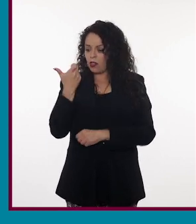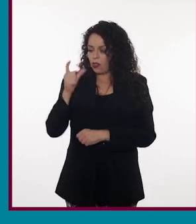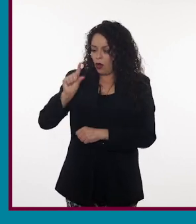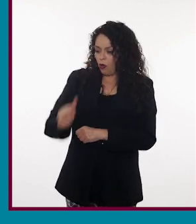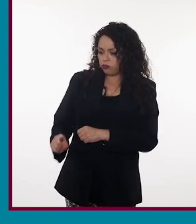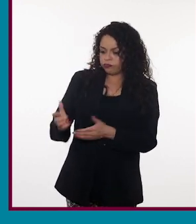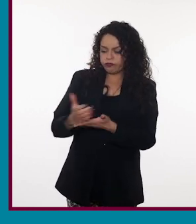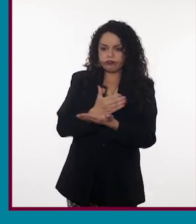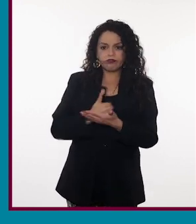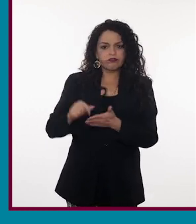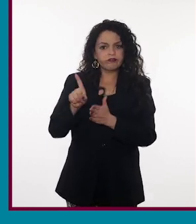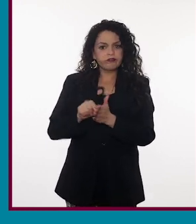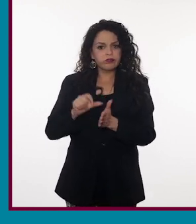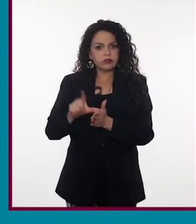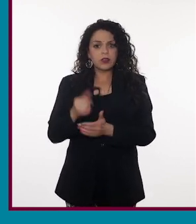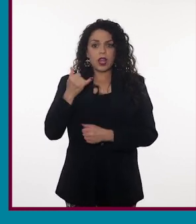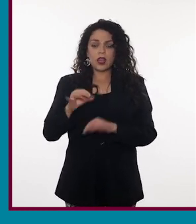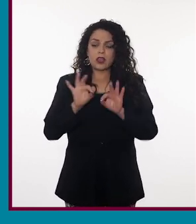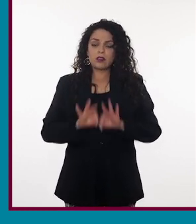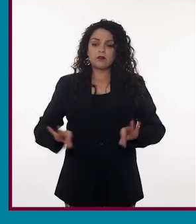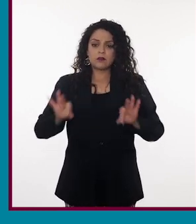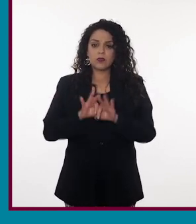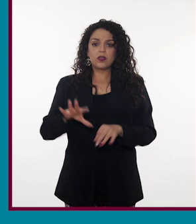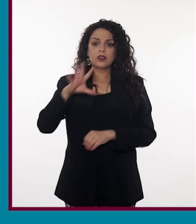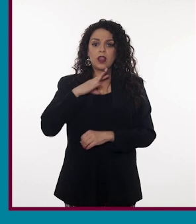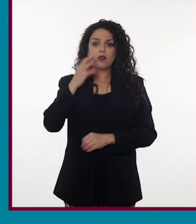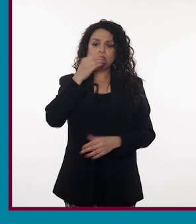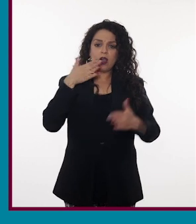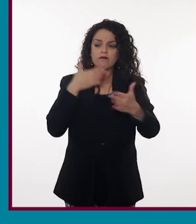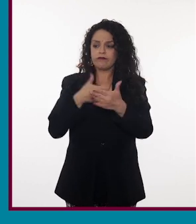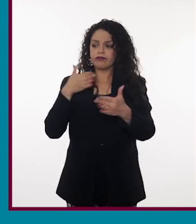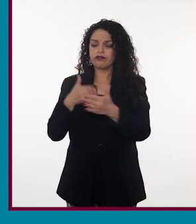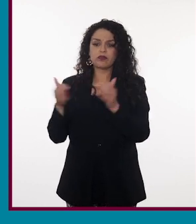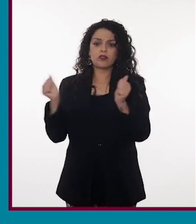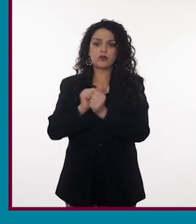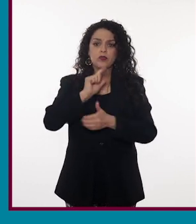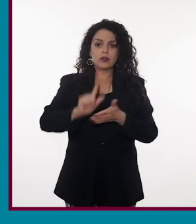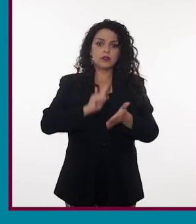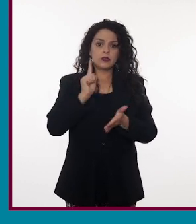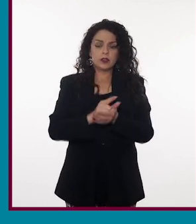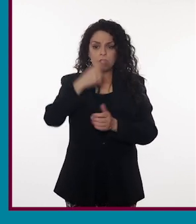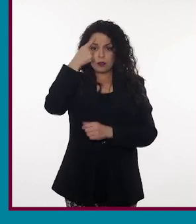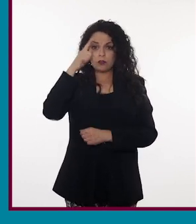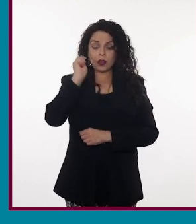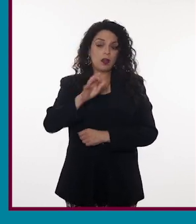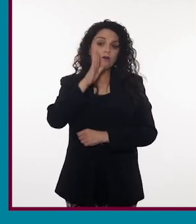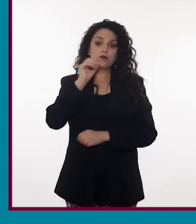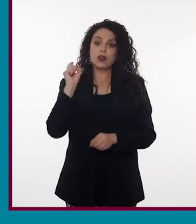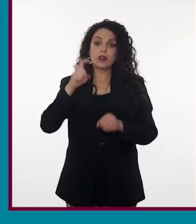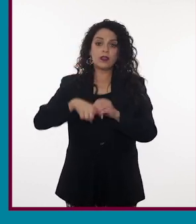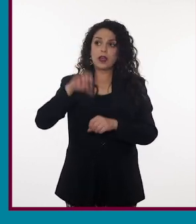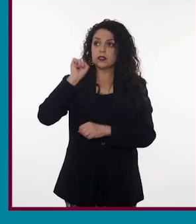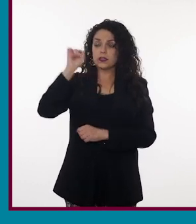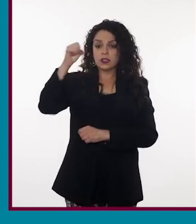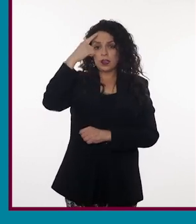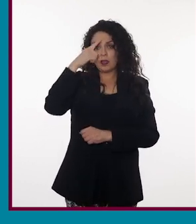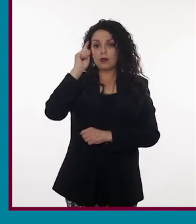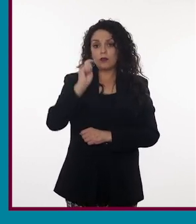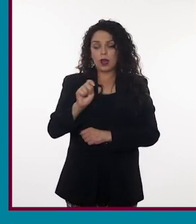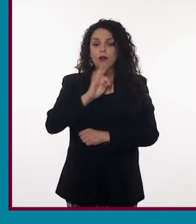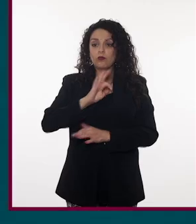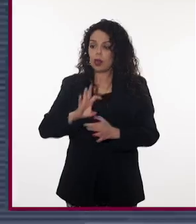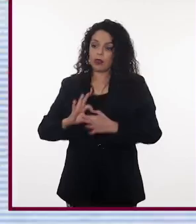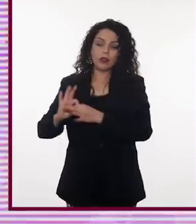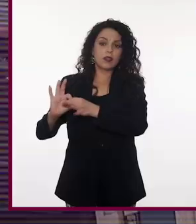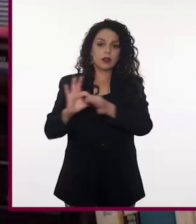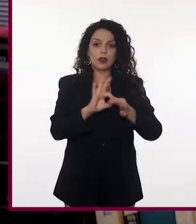y la presencia de importantes obstáculos legales y prácticos para unirse a un sindicato y negociar de manera